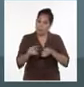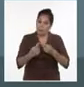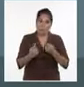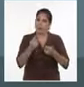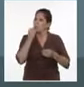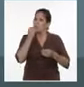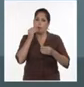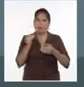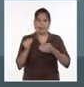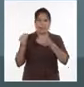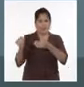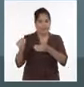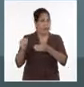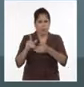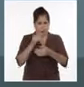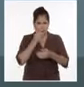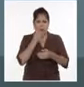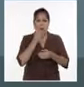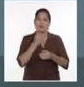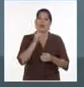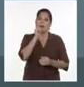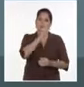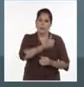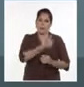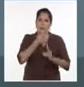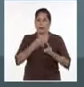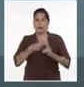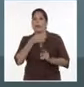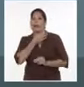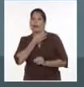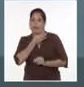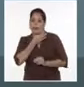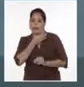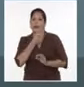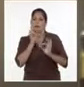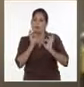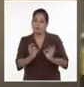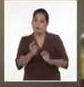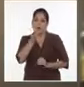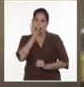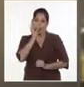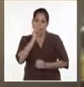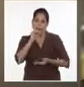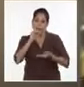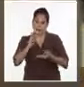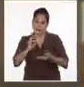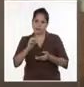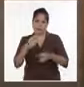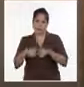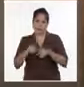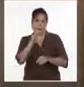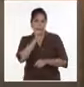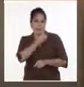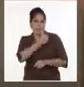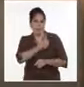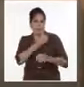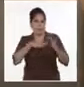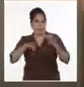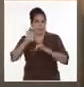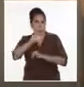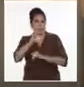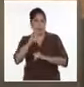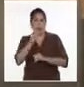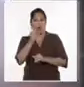de corrimiento para los primeros días de enero, pero bueno, se asegura su entrega. Durante diciembre, el Minsin asegura en las